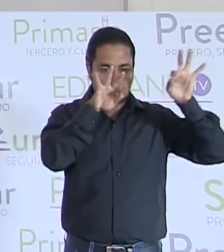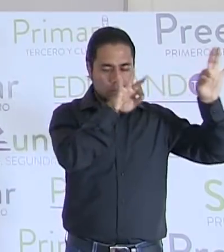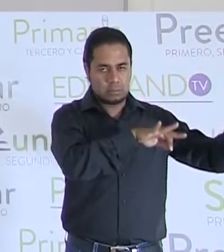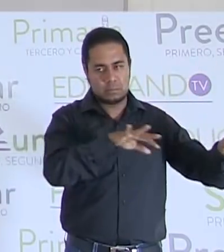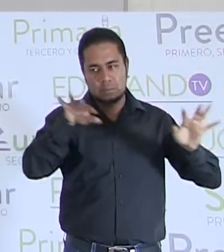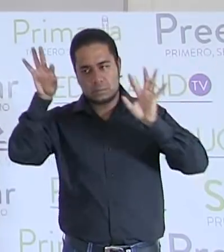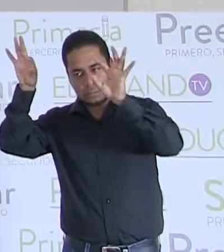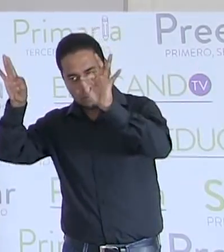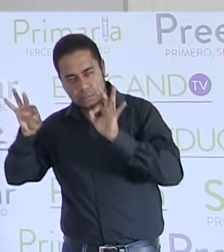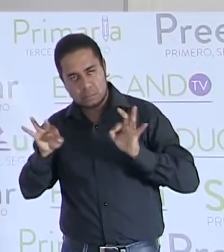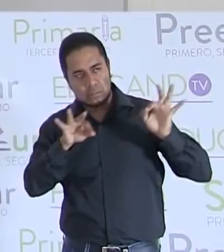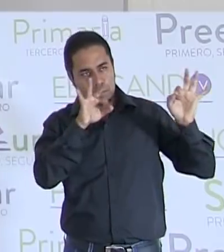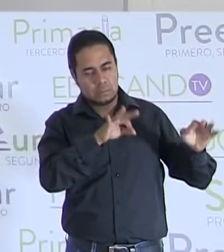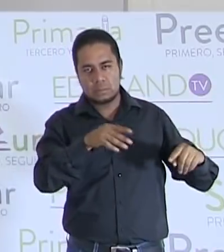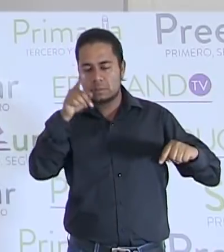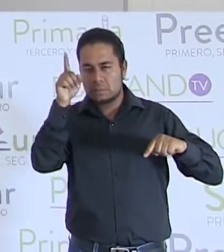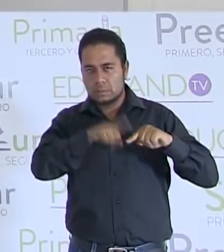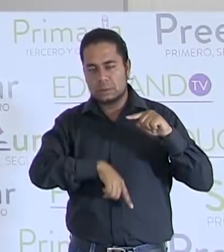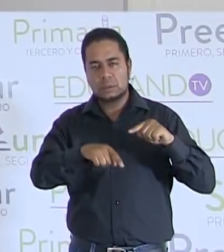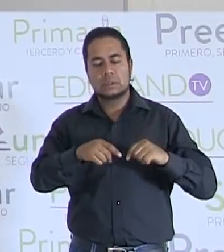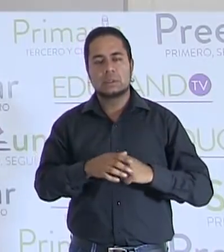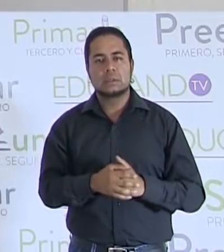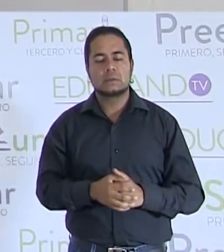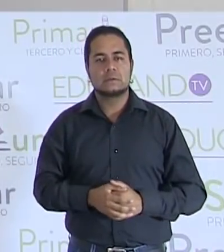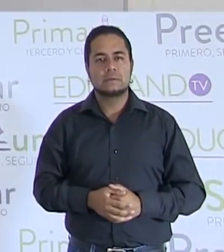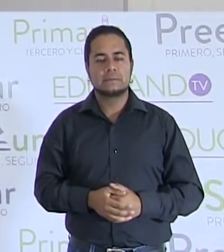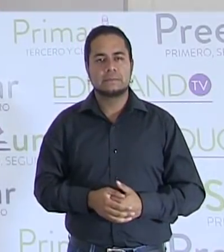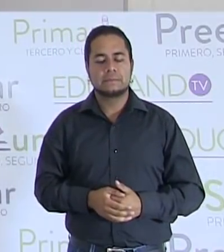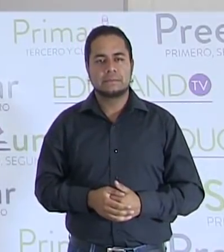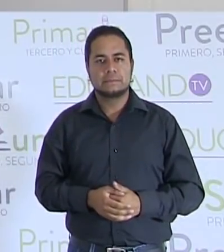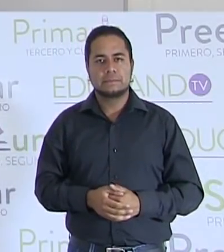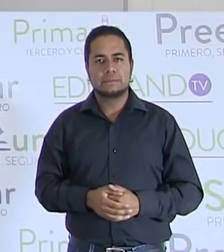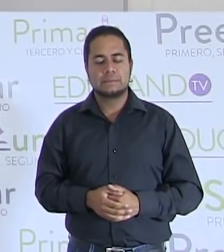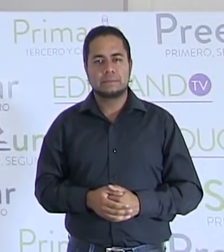estas 2 láminas